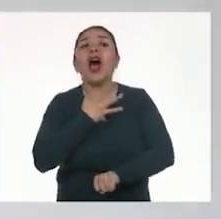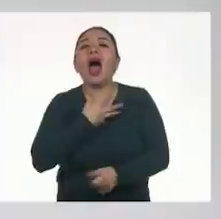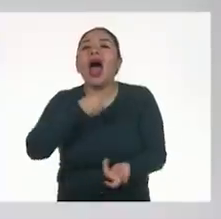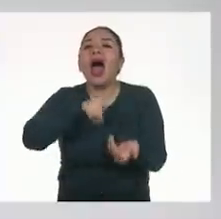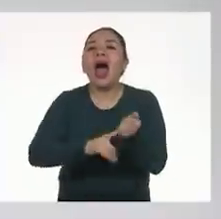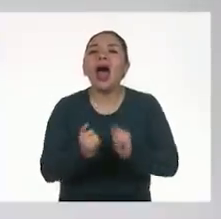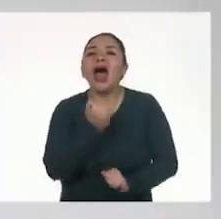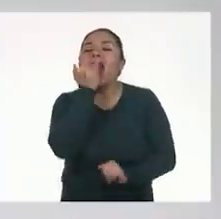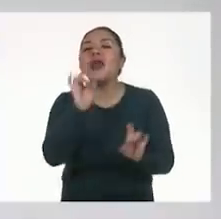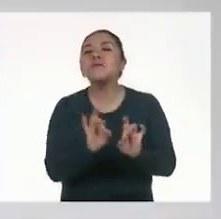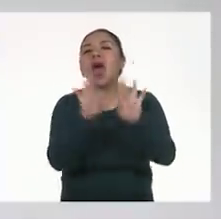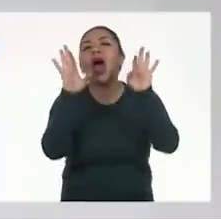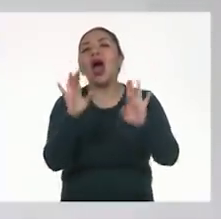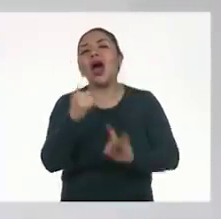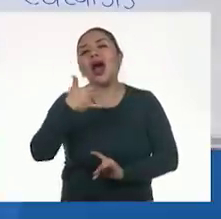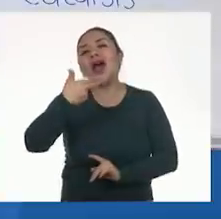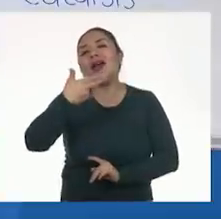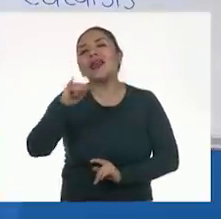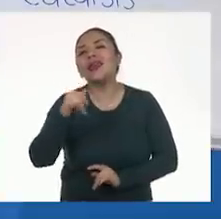de ibris.